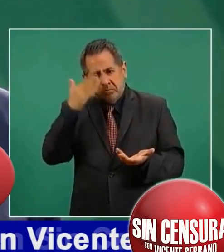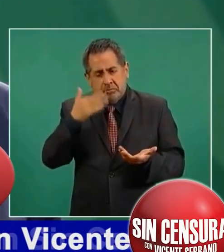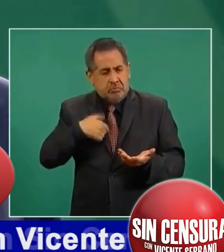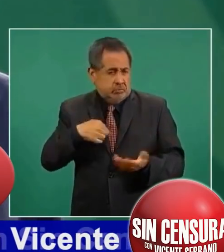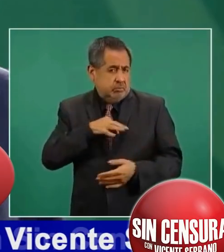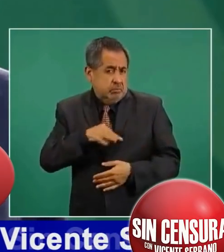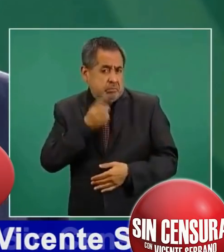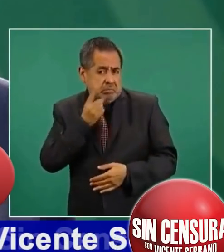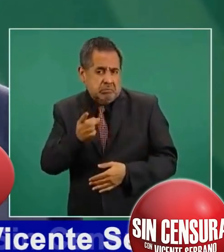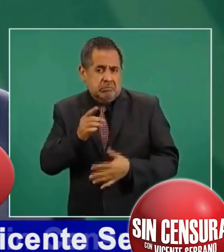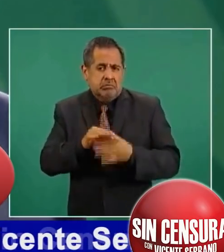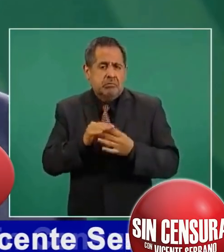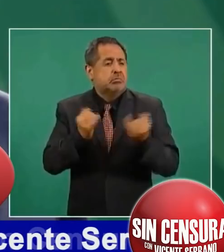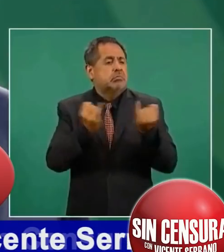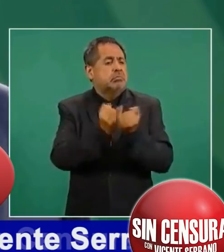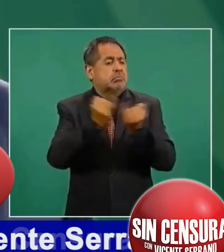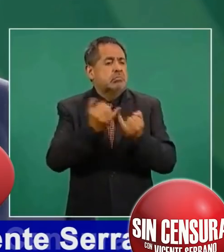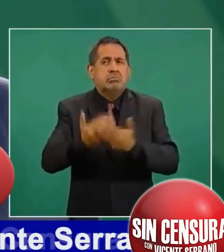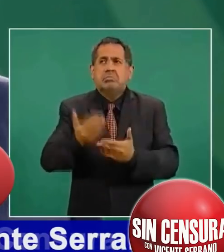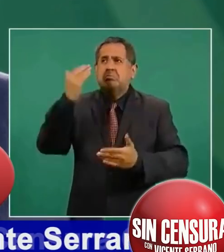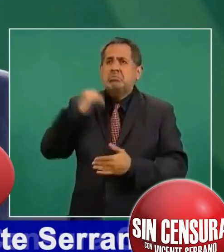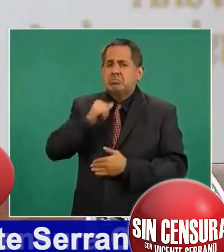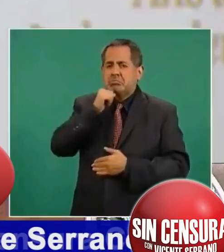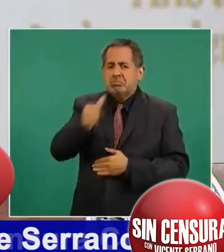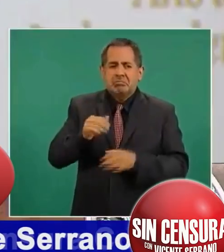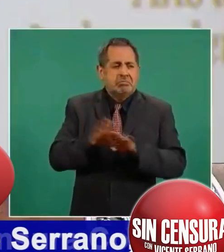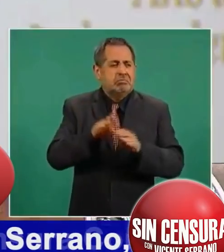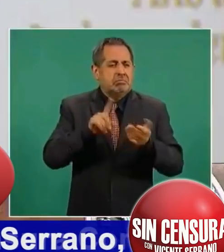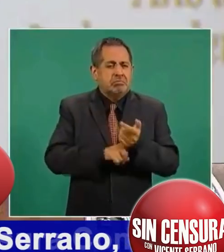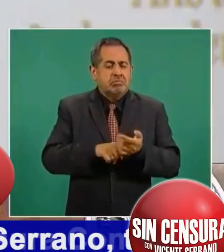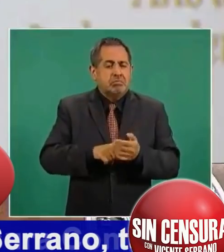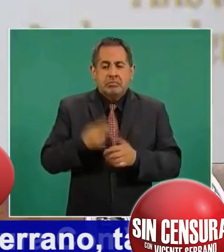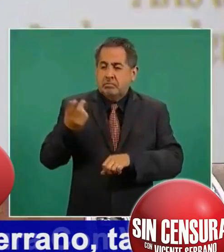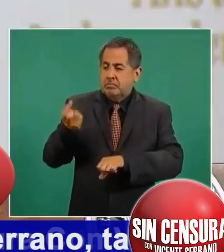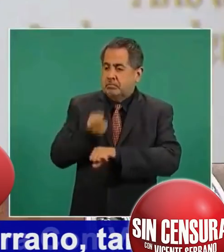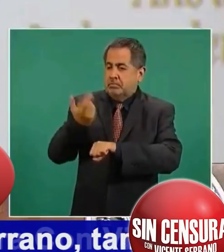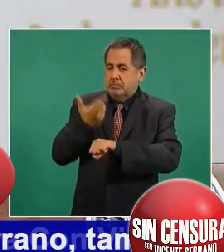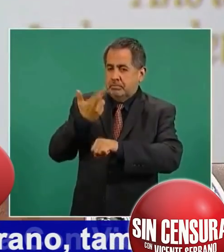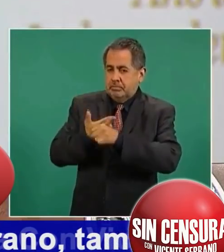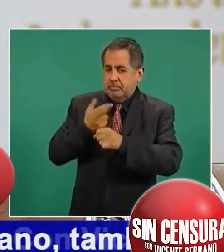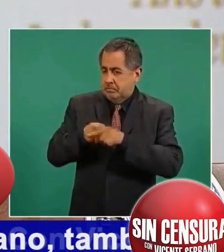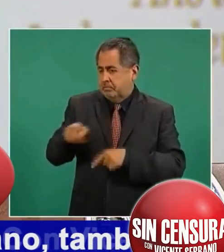de que no se haga como antes, de que se mandaba a los secretarios